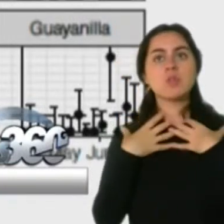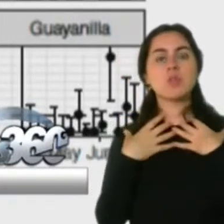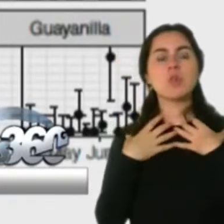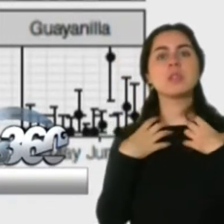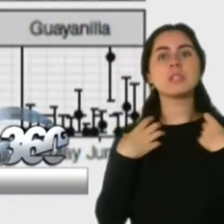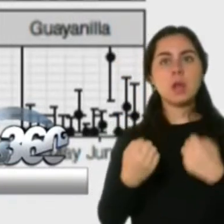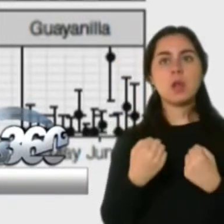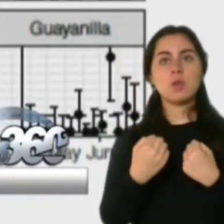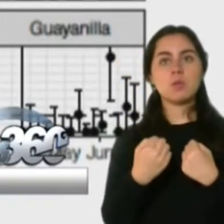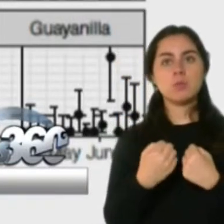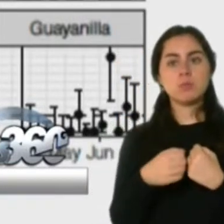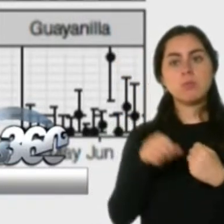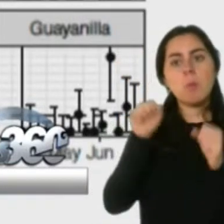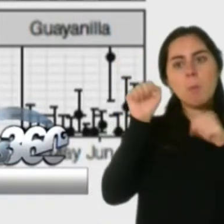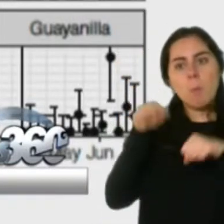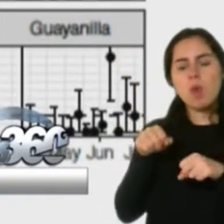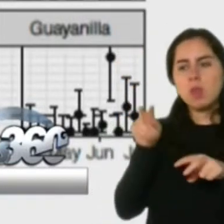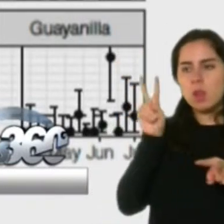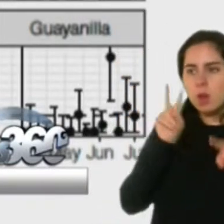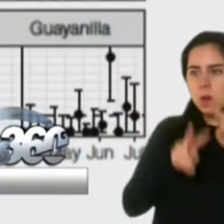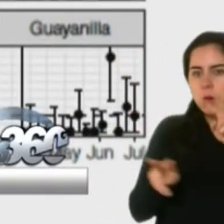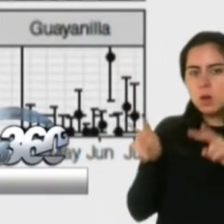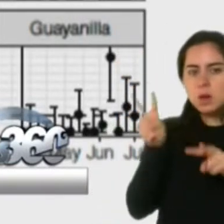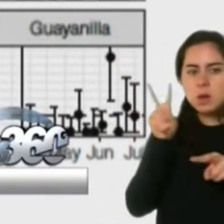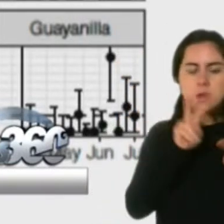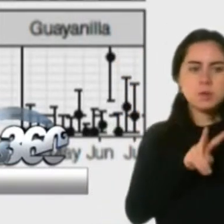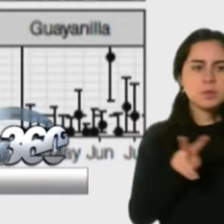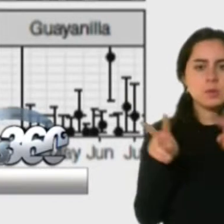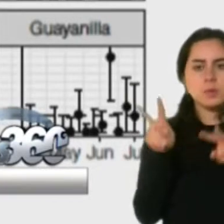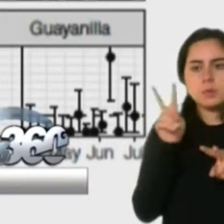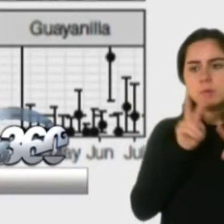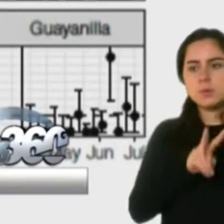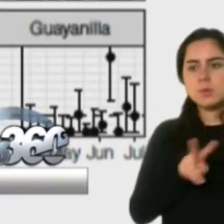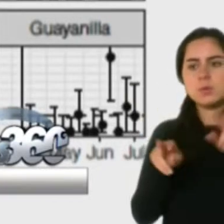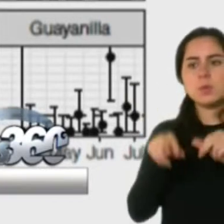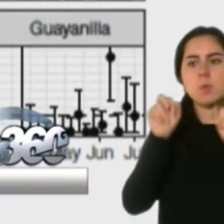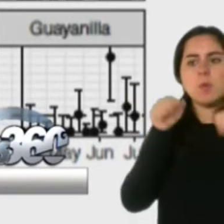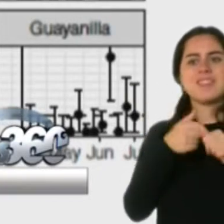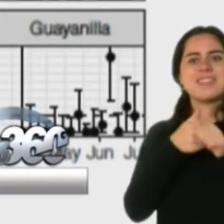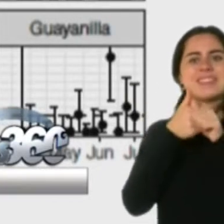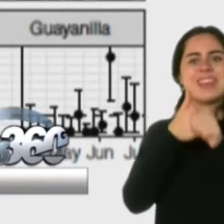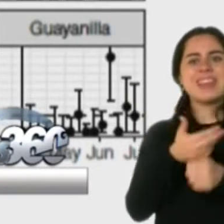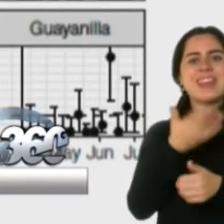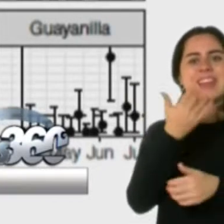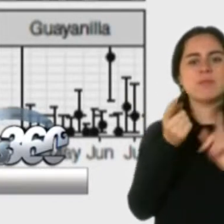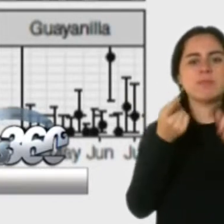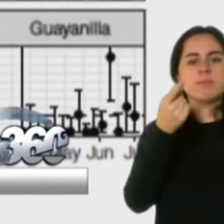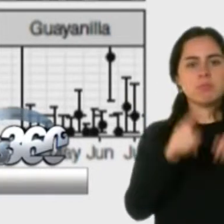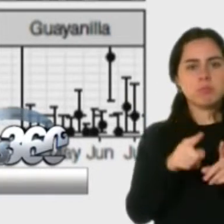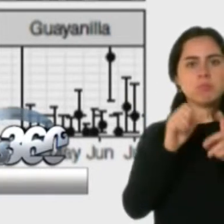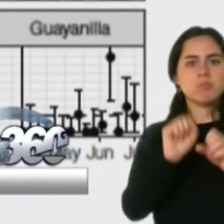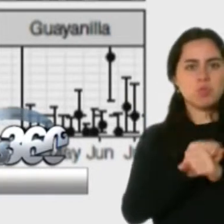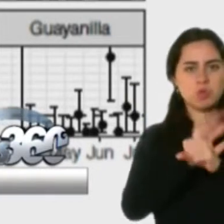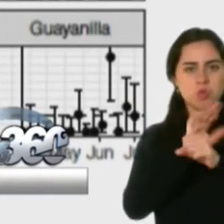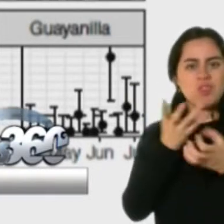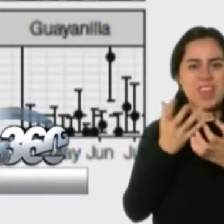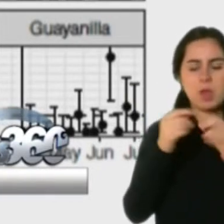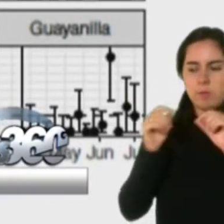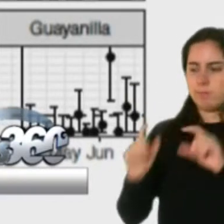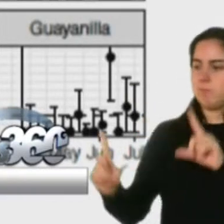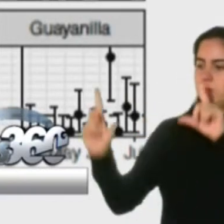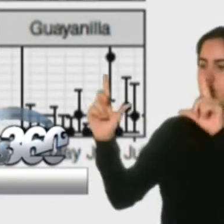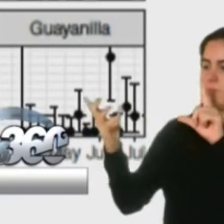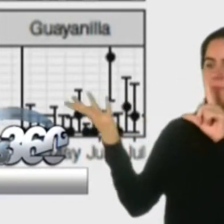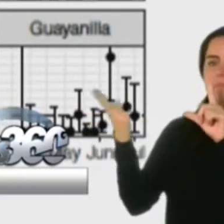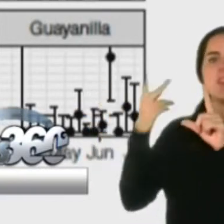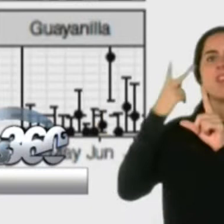en donde podemos entonces ahora seguir claramente cada uno de estos casos. Lo que quiero presentarles aquí es que